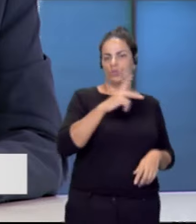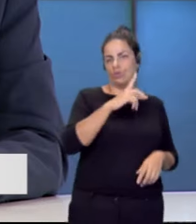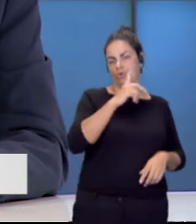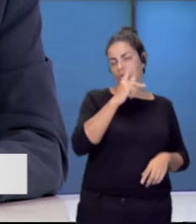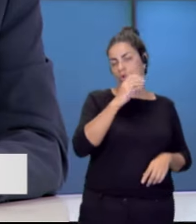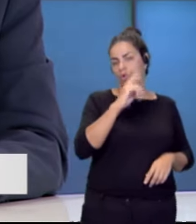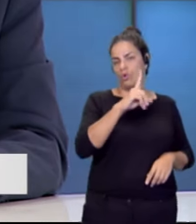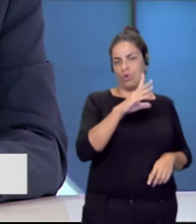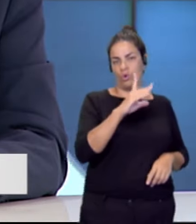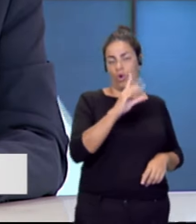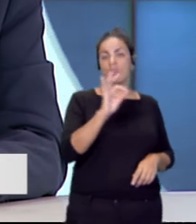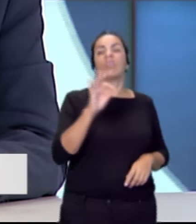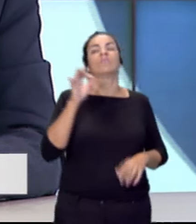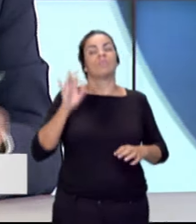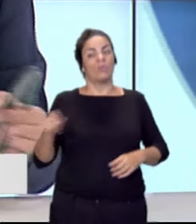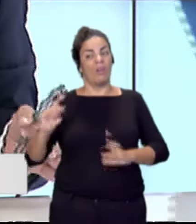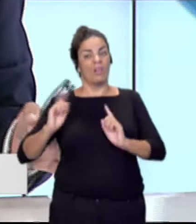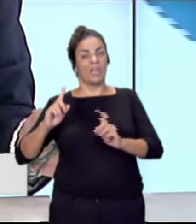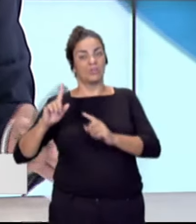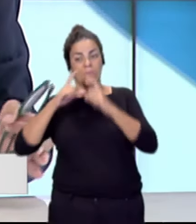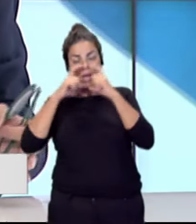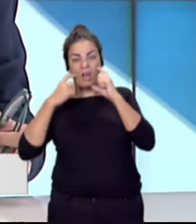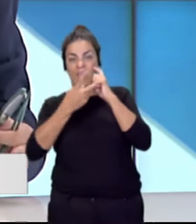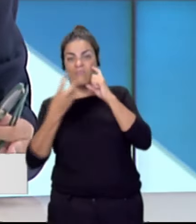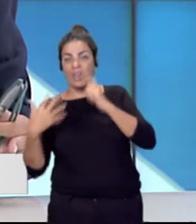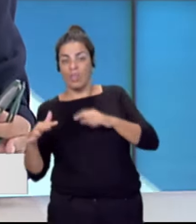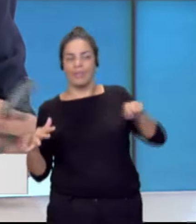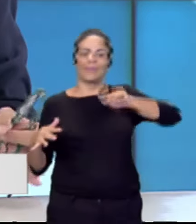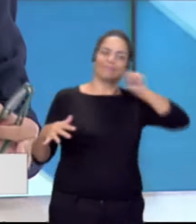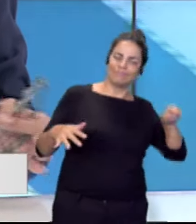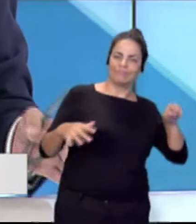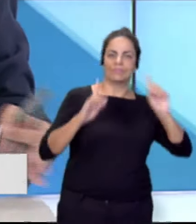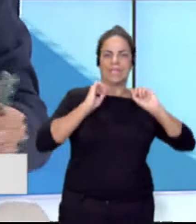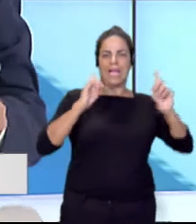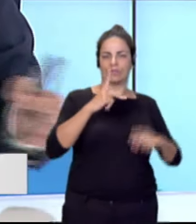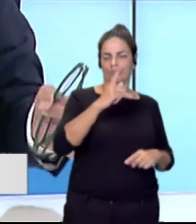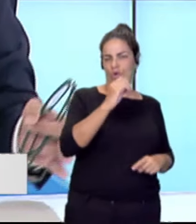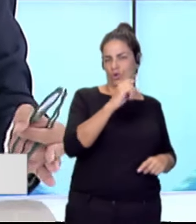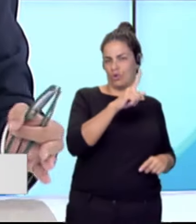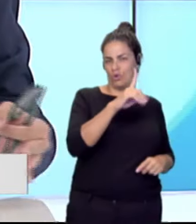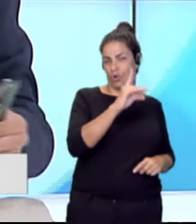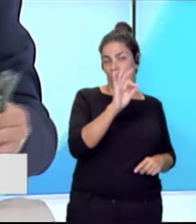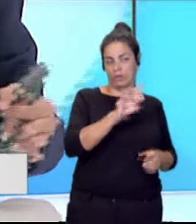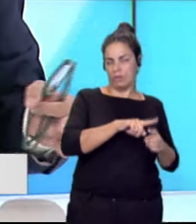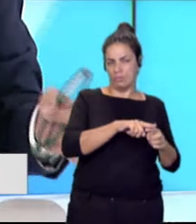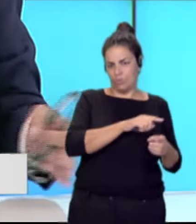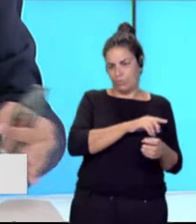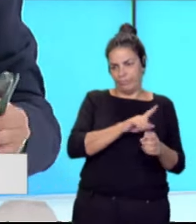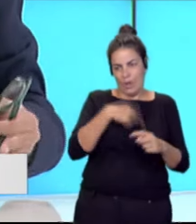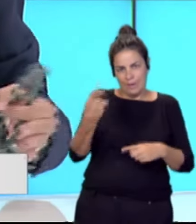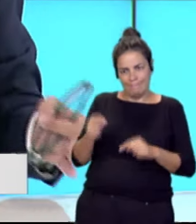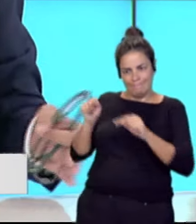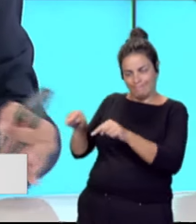probablemente es una consecuencia del caso Coldo. El caso Coldo es un modus operandi, una forma de actuar que permitía unas contrataciones